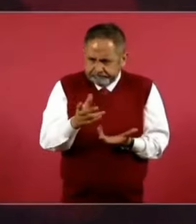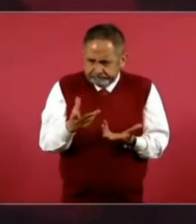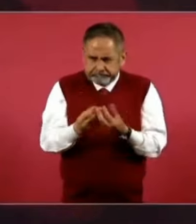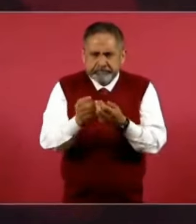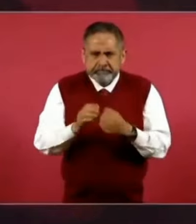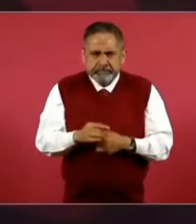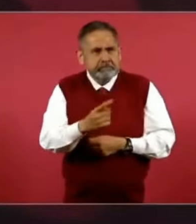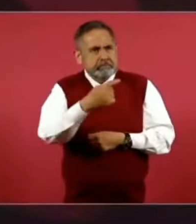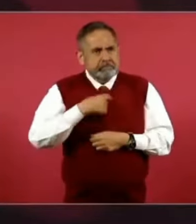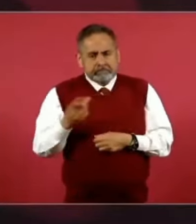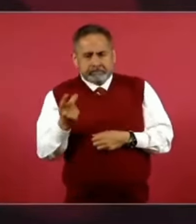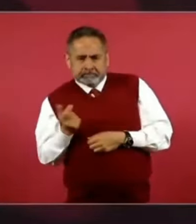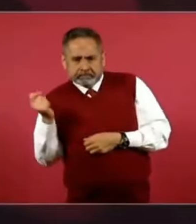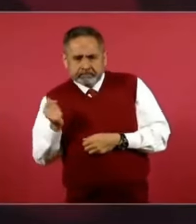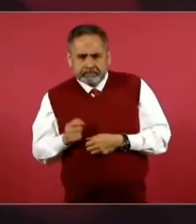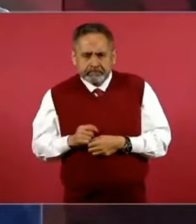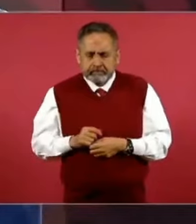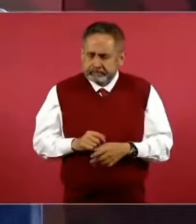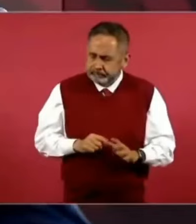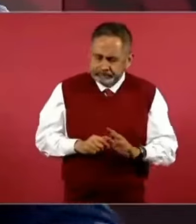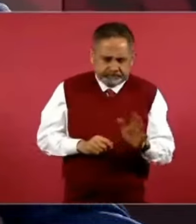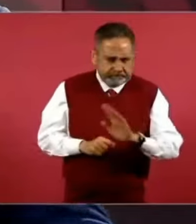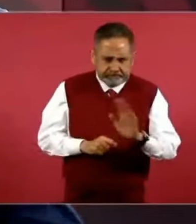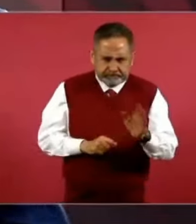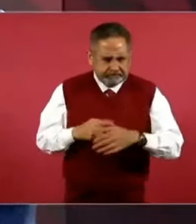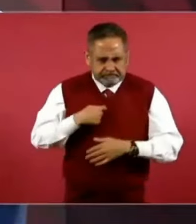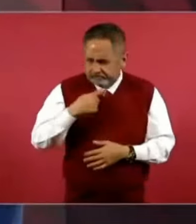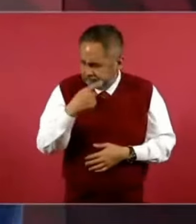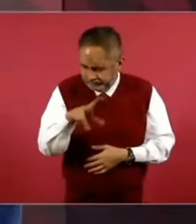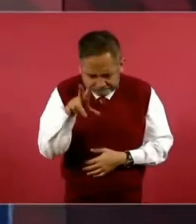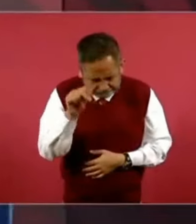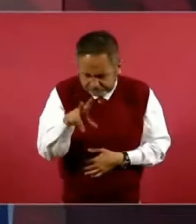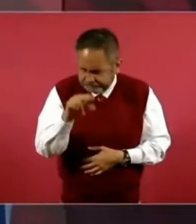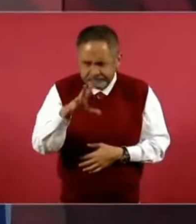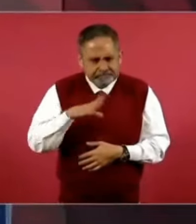a correr. No,